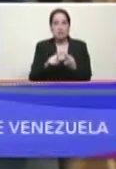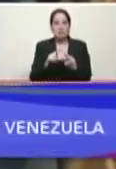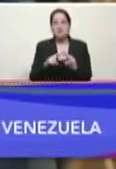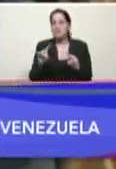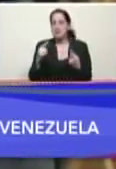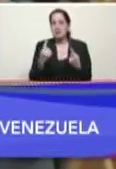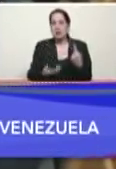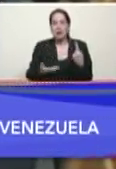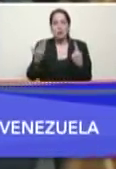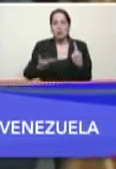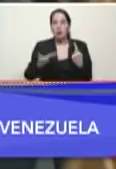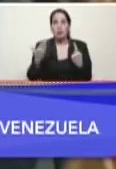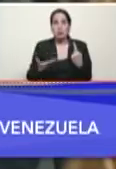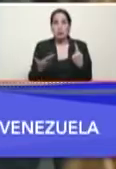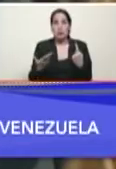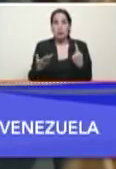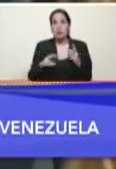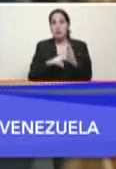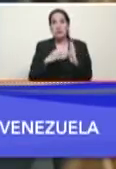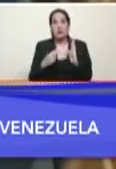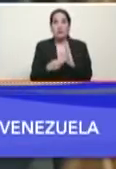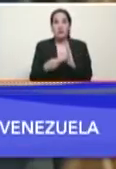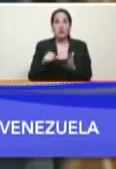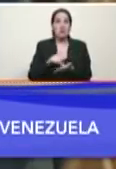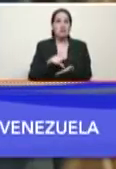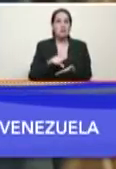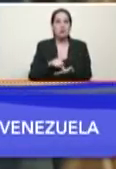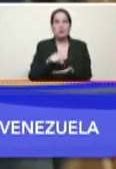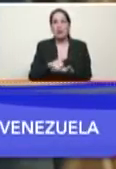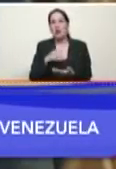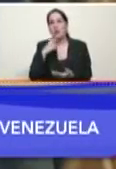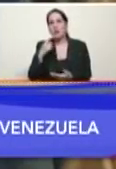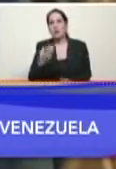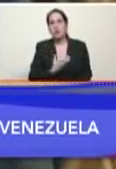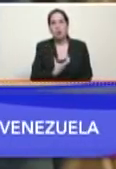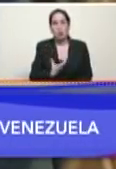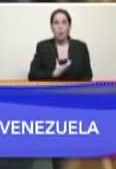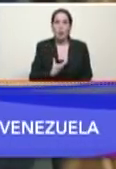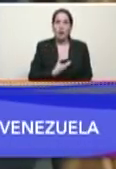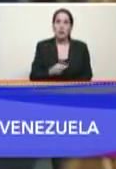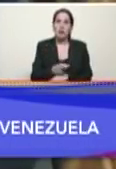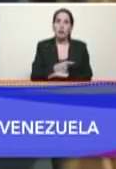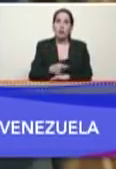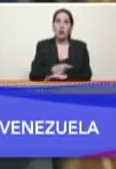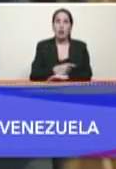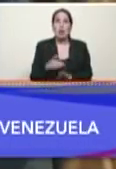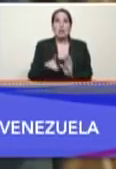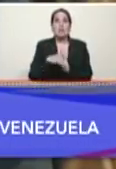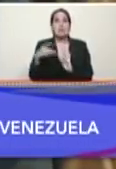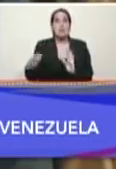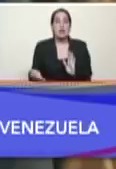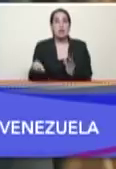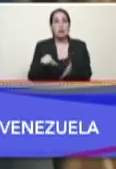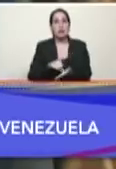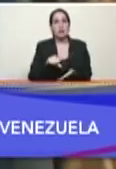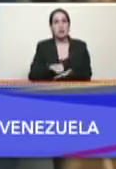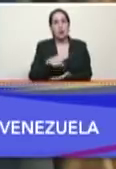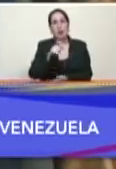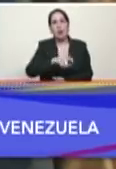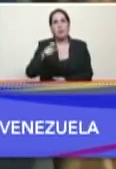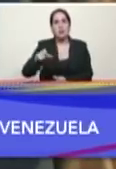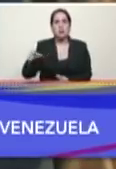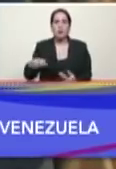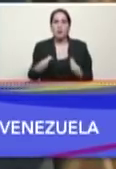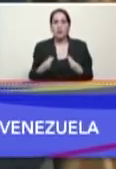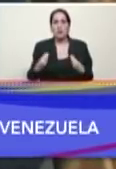resaltar el concepto de ciudad, que lo han dicho los alcaldes y lo ha dicho también los gobernadores, el derecho a la ciudad que tiene el ciudadano, el derecho al